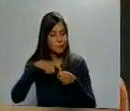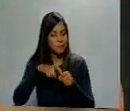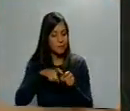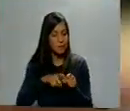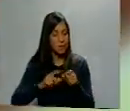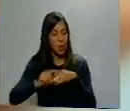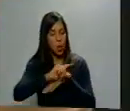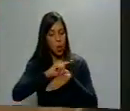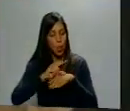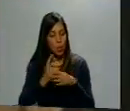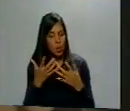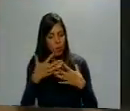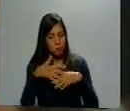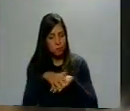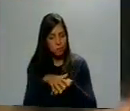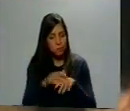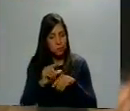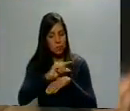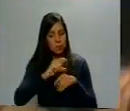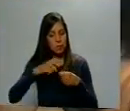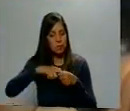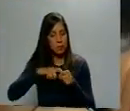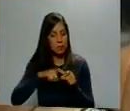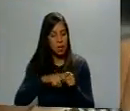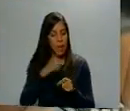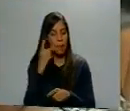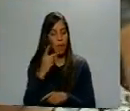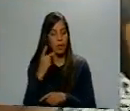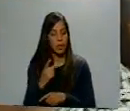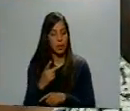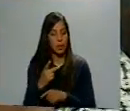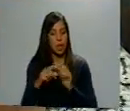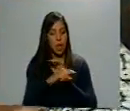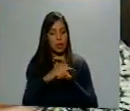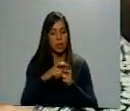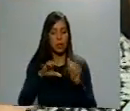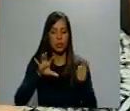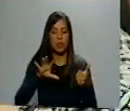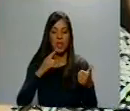y será siempre, dice la letra del artículo 6,